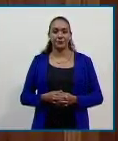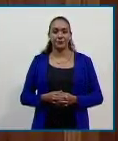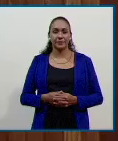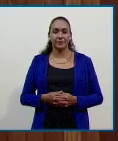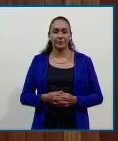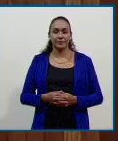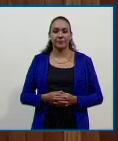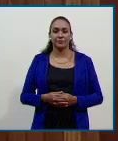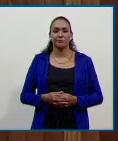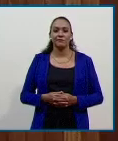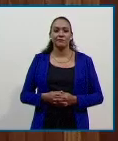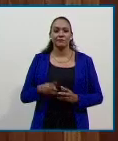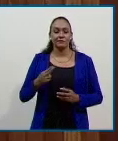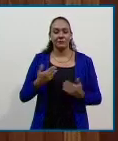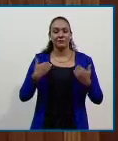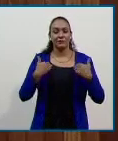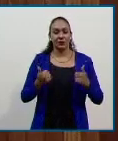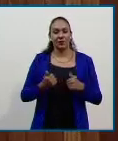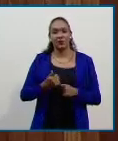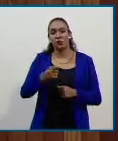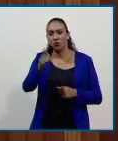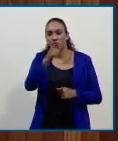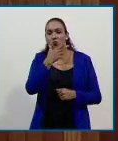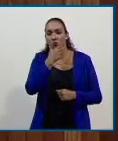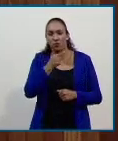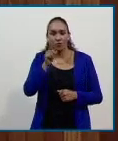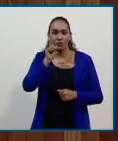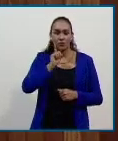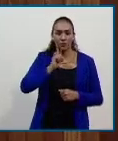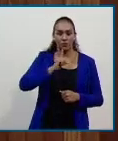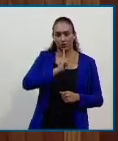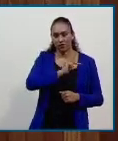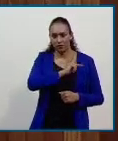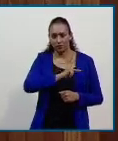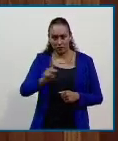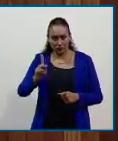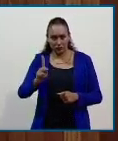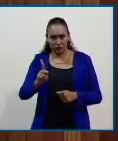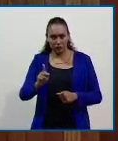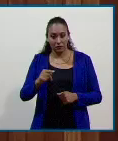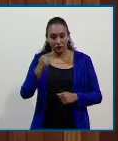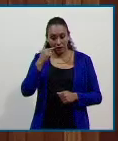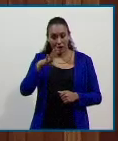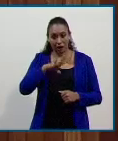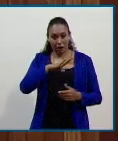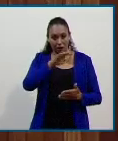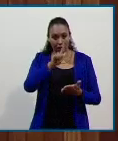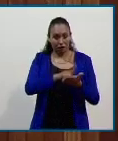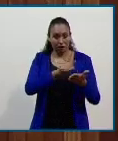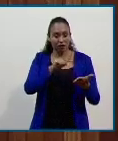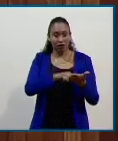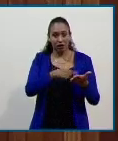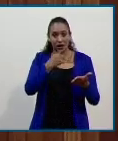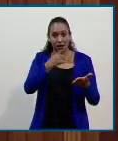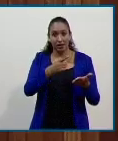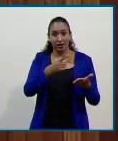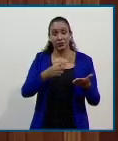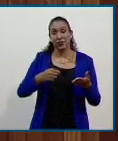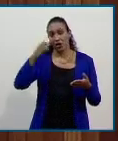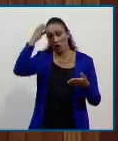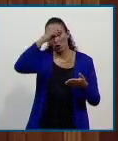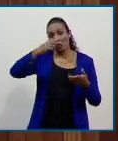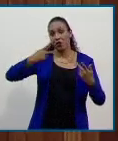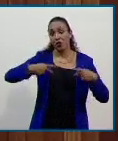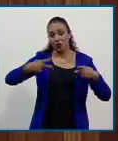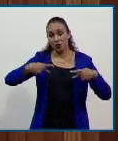Debemos entender todas y todos los mexicanos que hay un mandato popular.